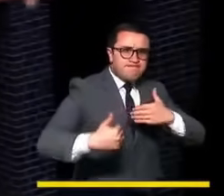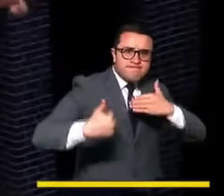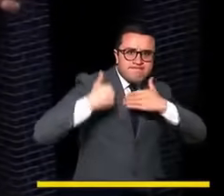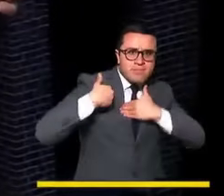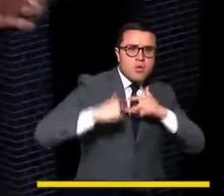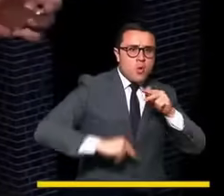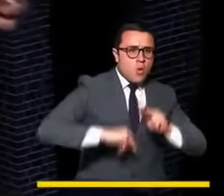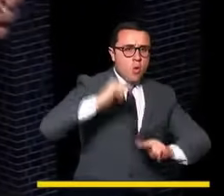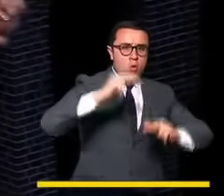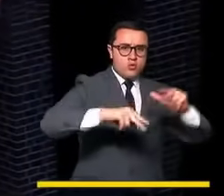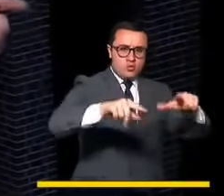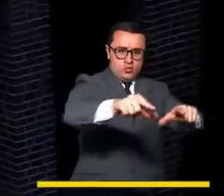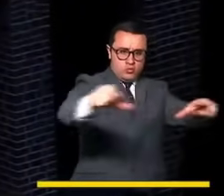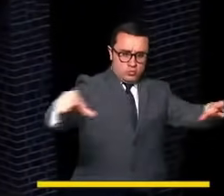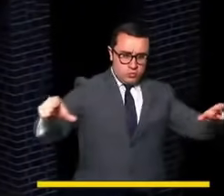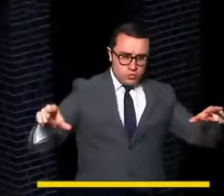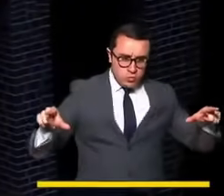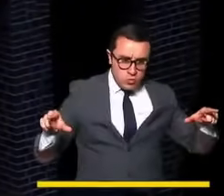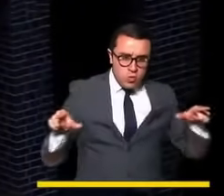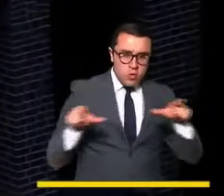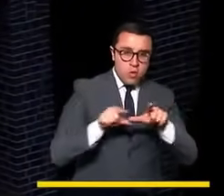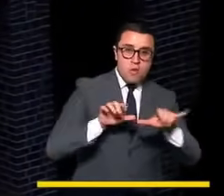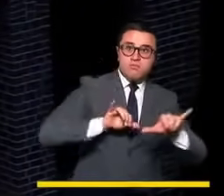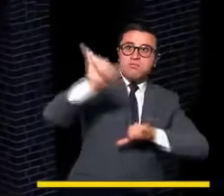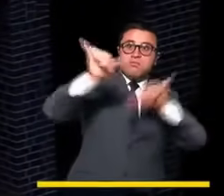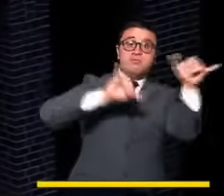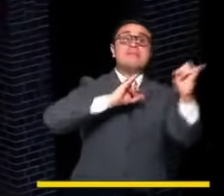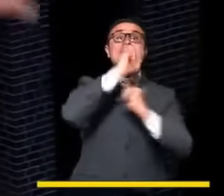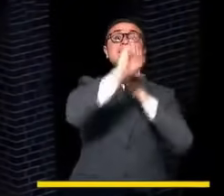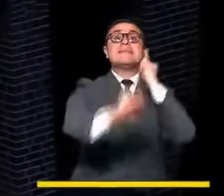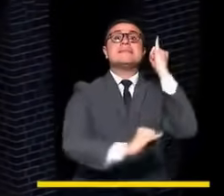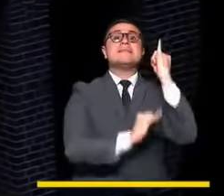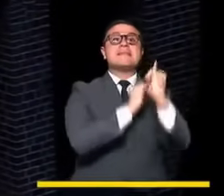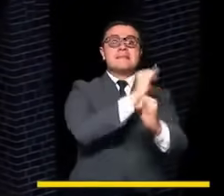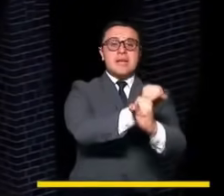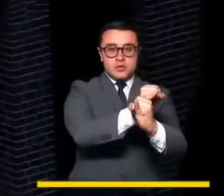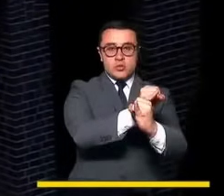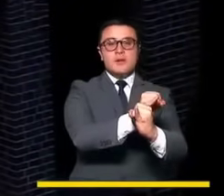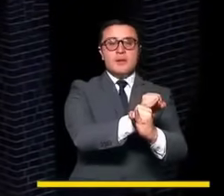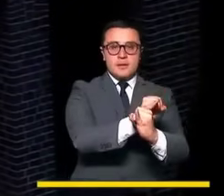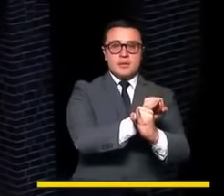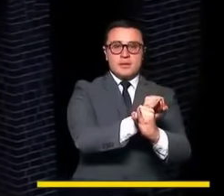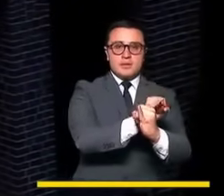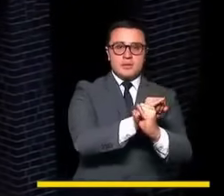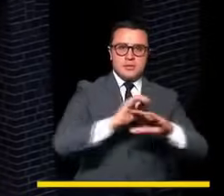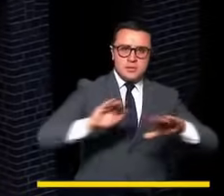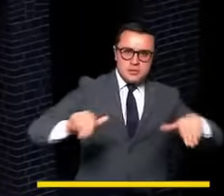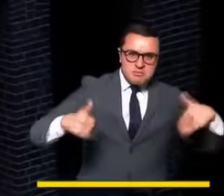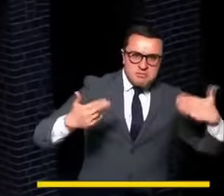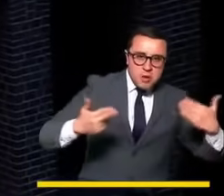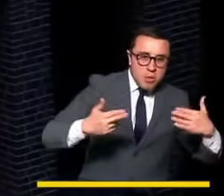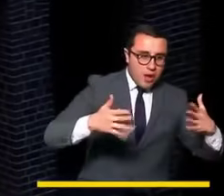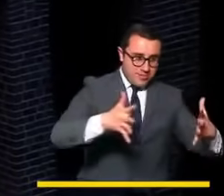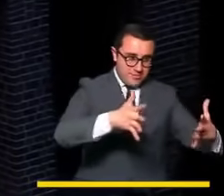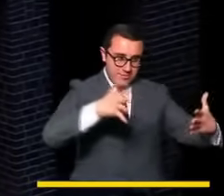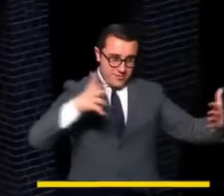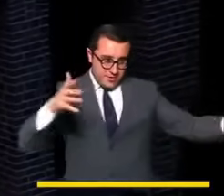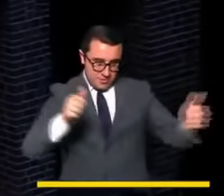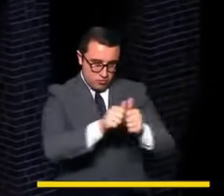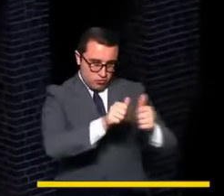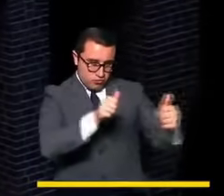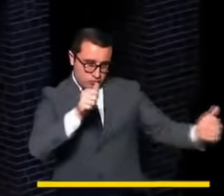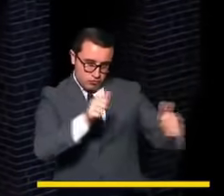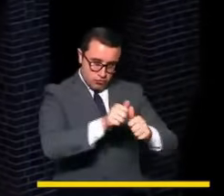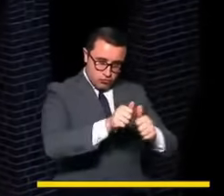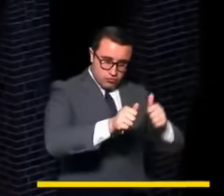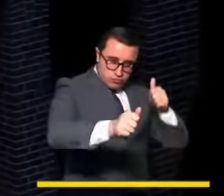pistas aéreas internacionales. Una pista aérea internacional se mide por su longitud y